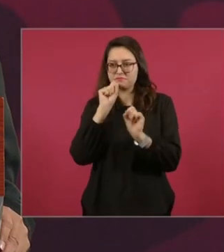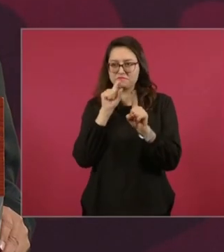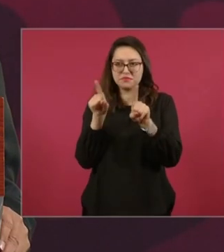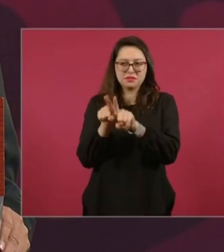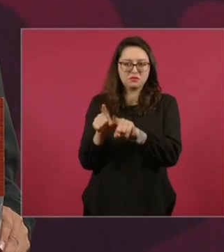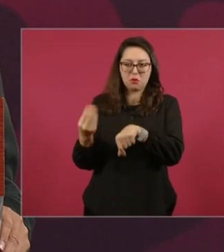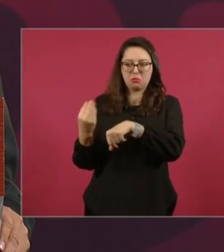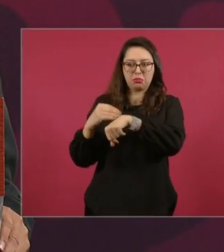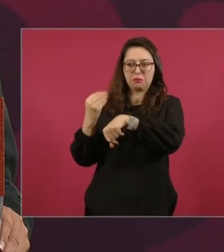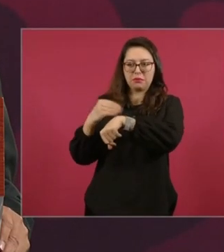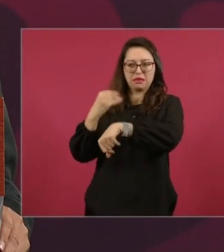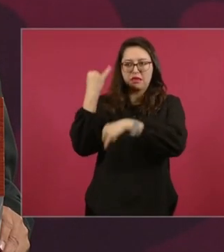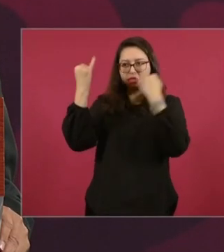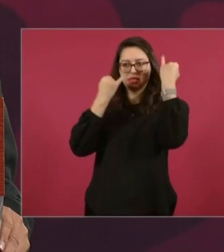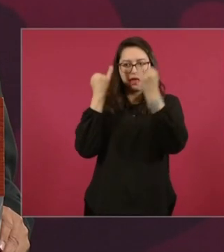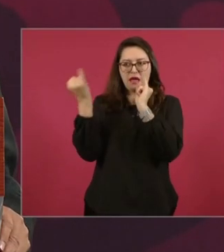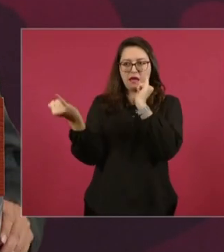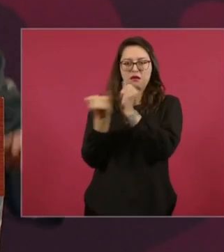excusa